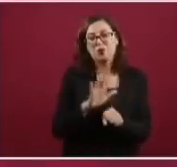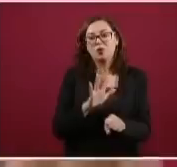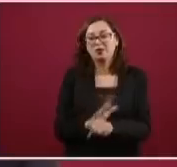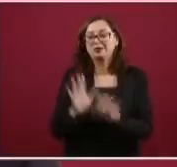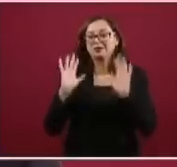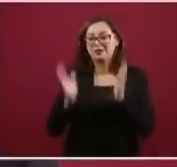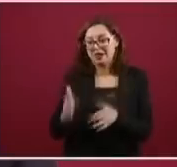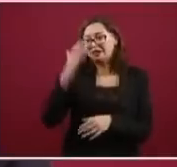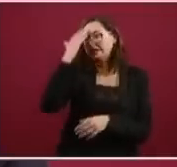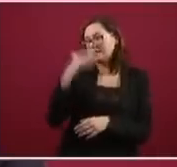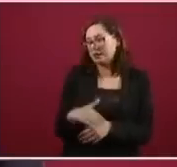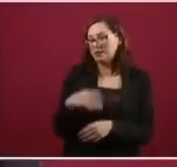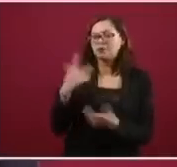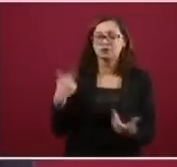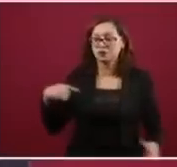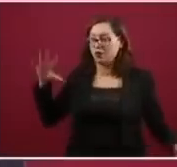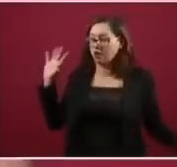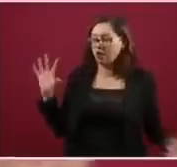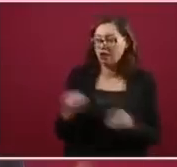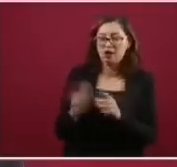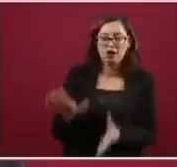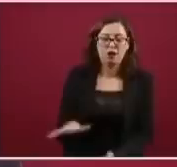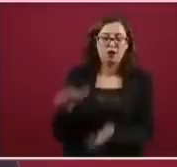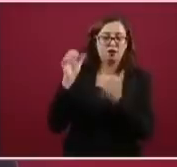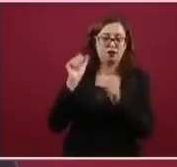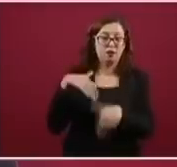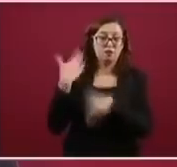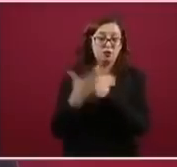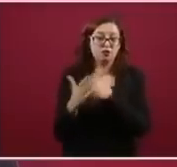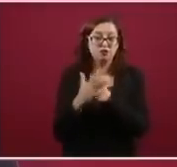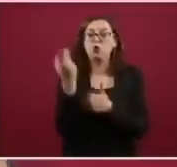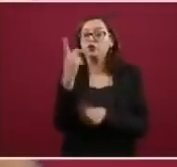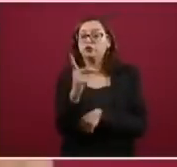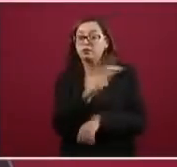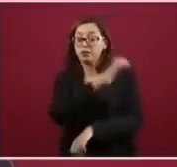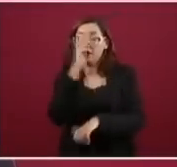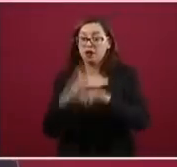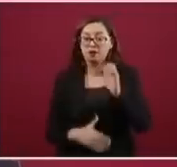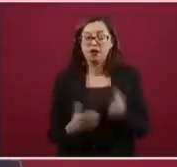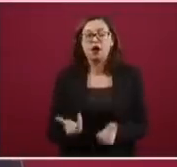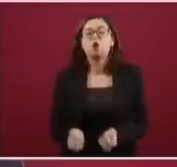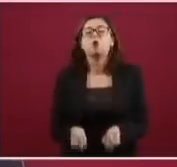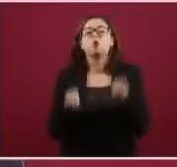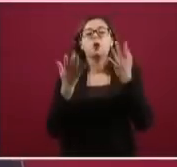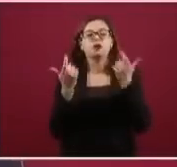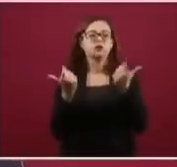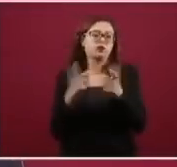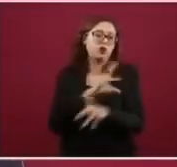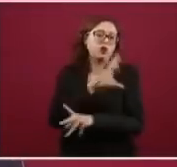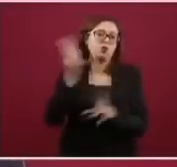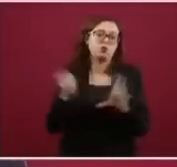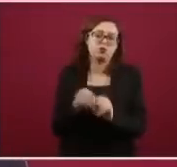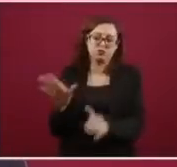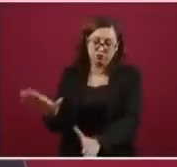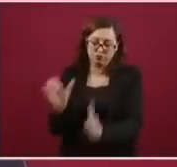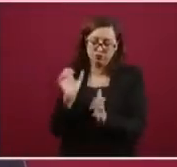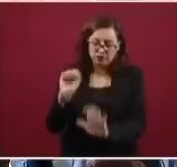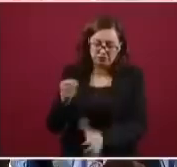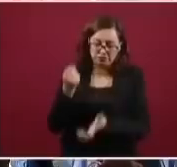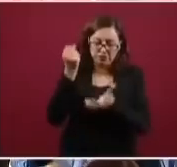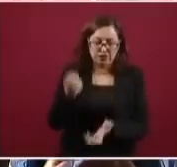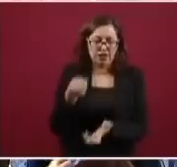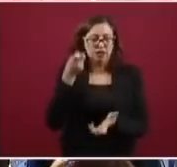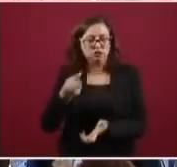y tenemos un estimado de cierra con base en ese estimado de cr es que es como calculamos las